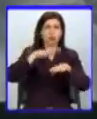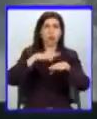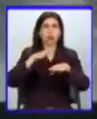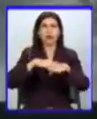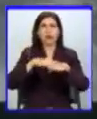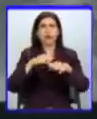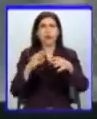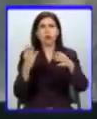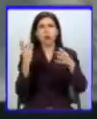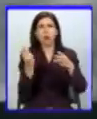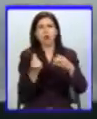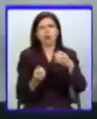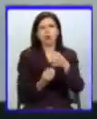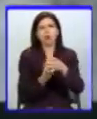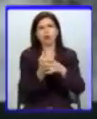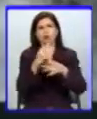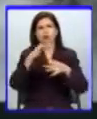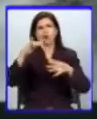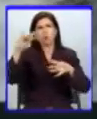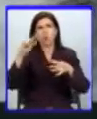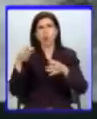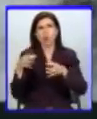en el volcán turrialba